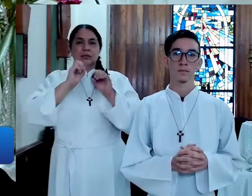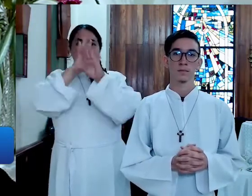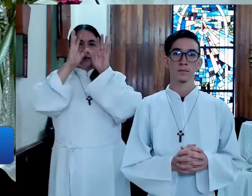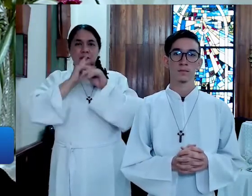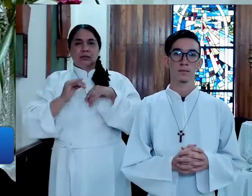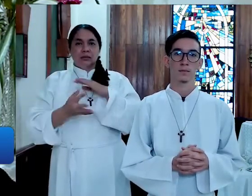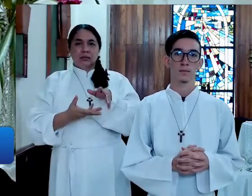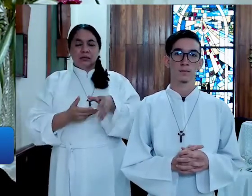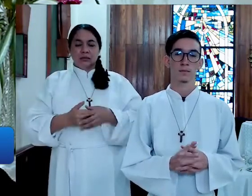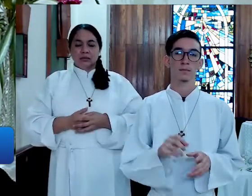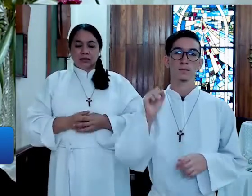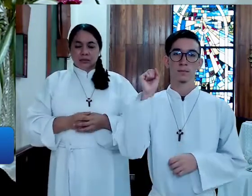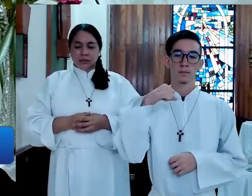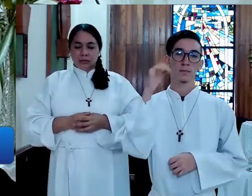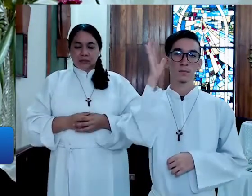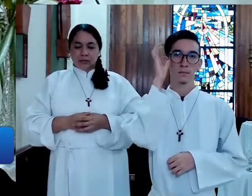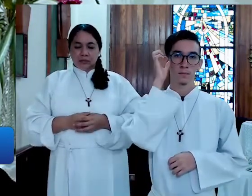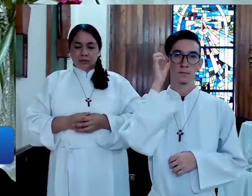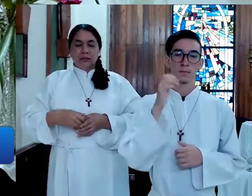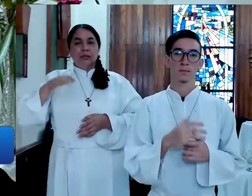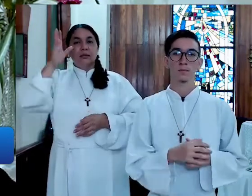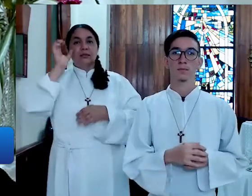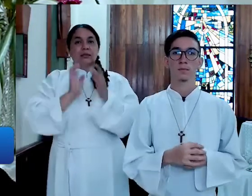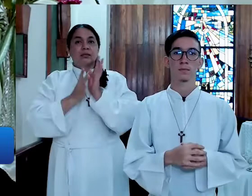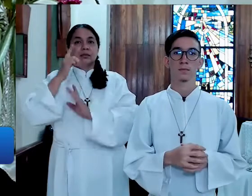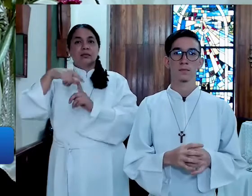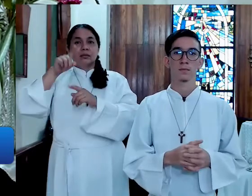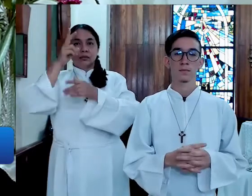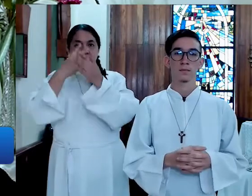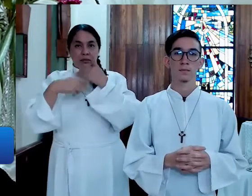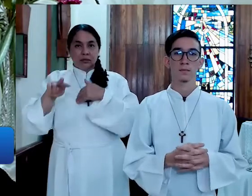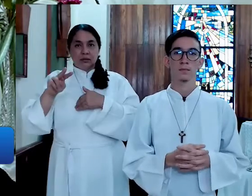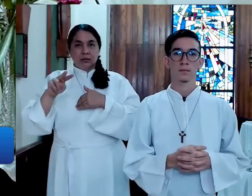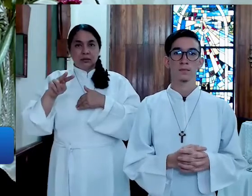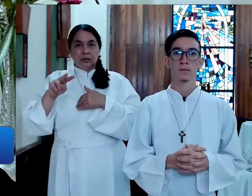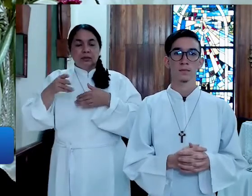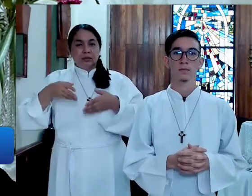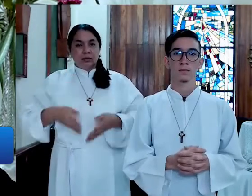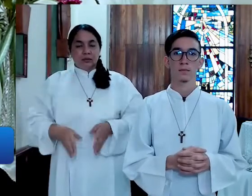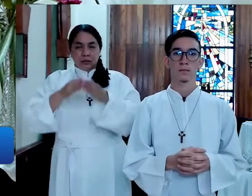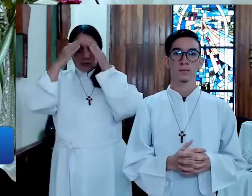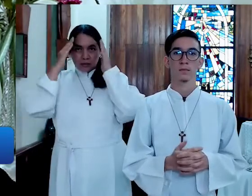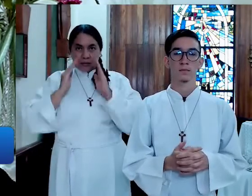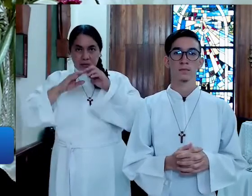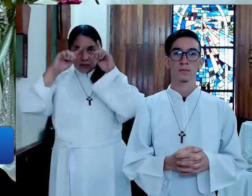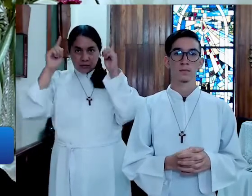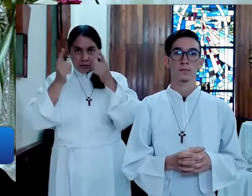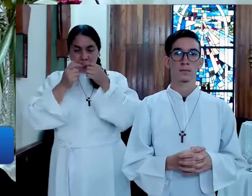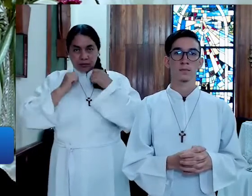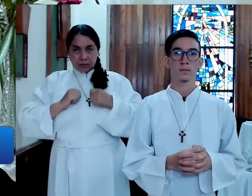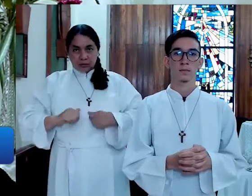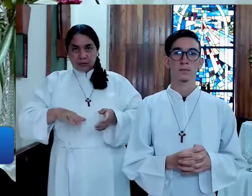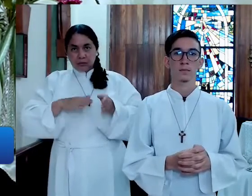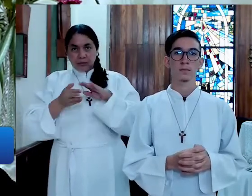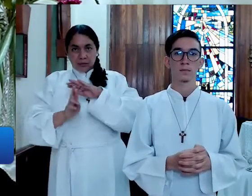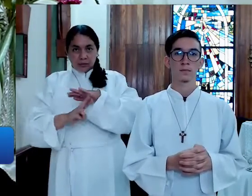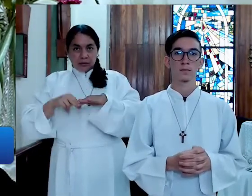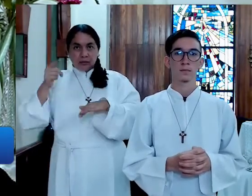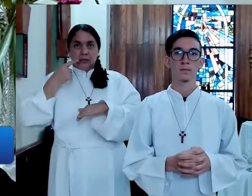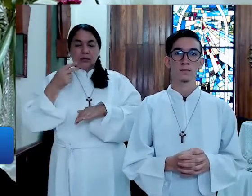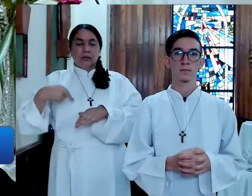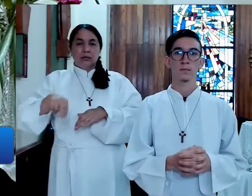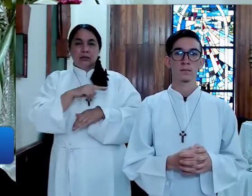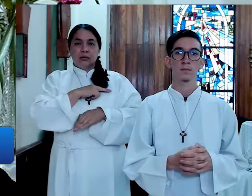cielo y de la tierra? Sí, creo. ¿Creen en Jesucristo, su único Hijo, que nació de María Santísima, padeció, murió y resucitó